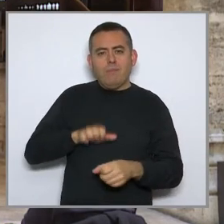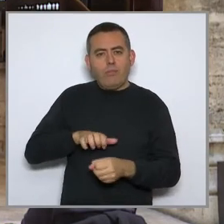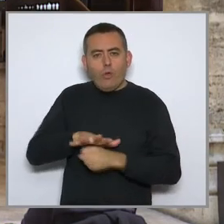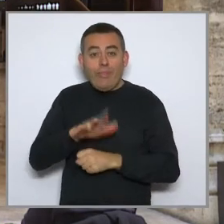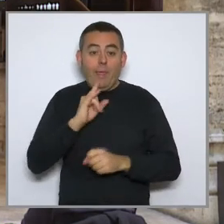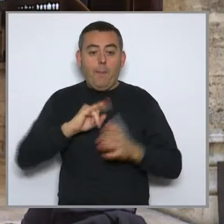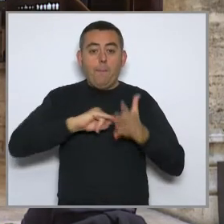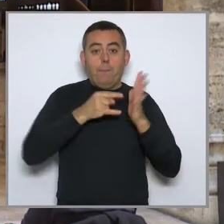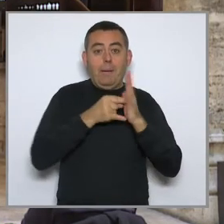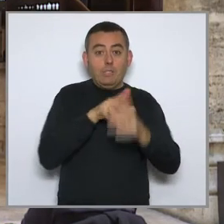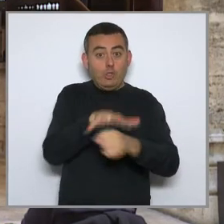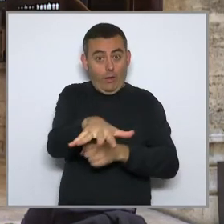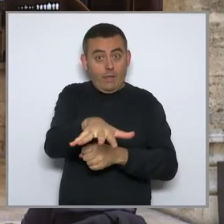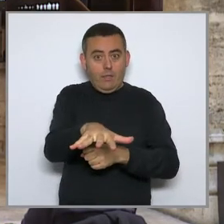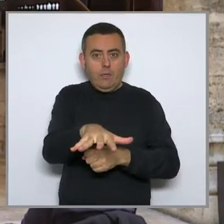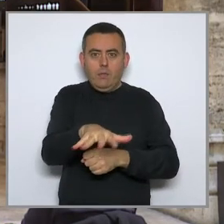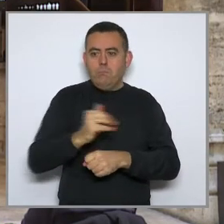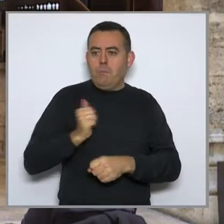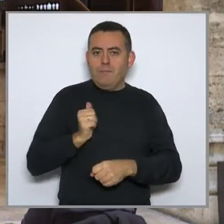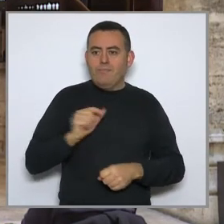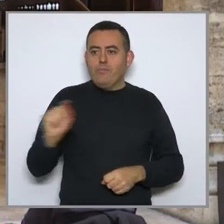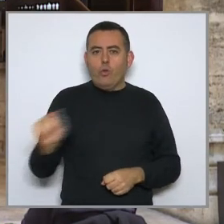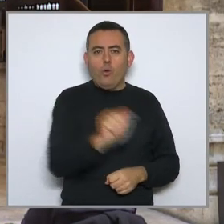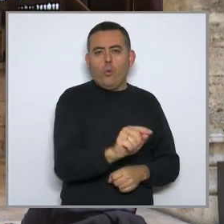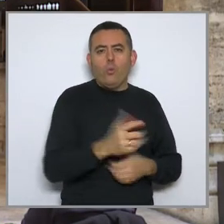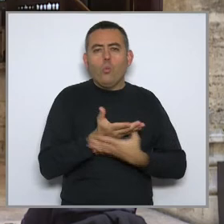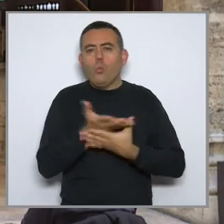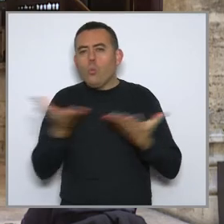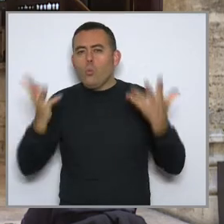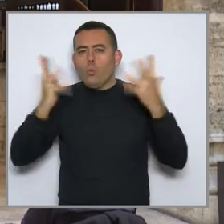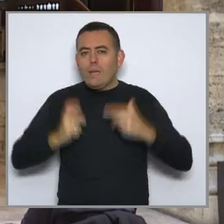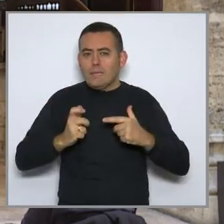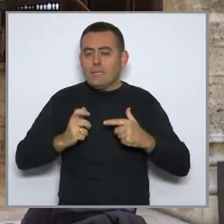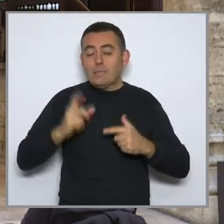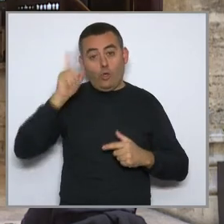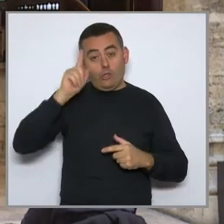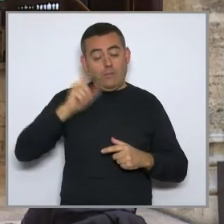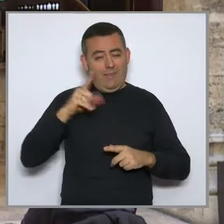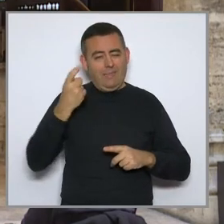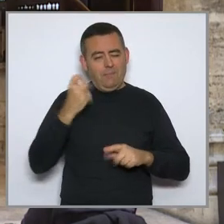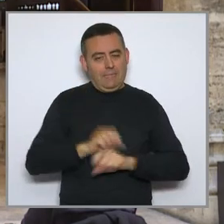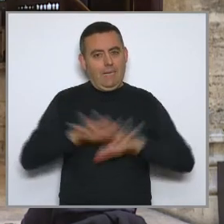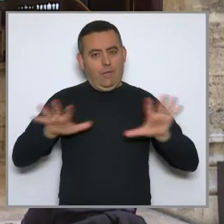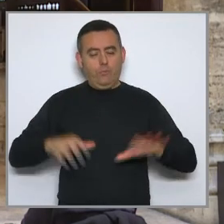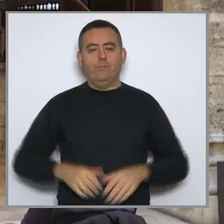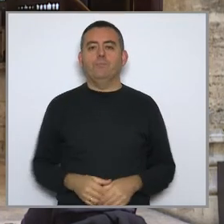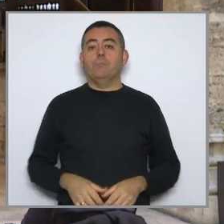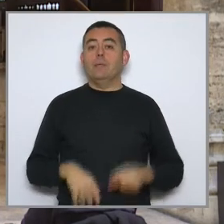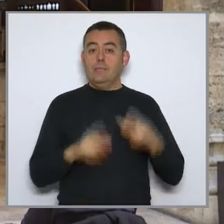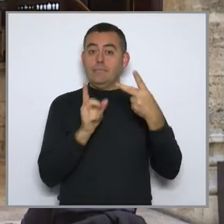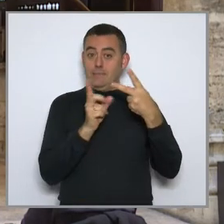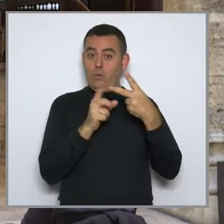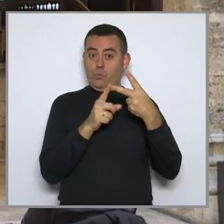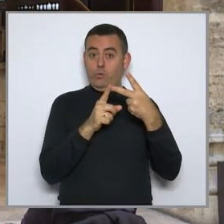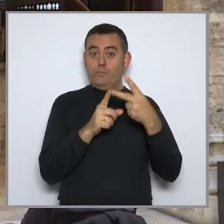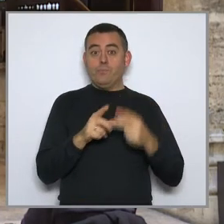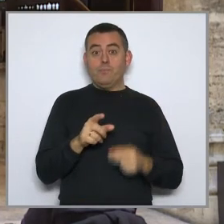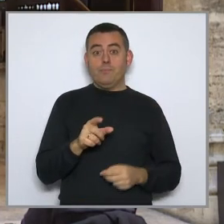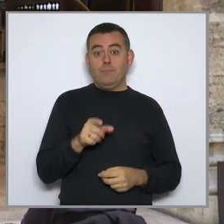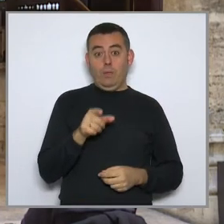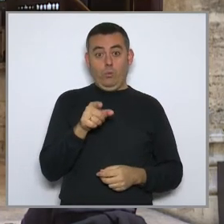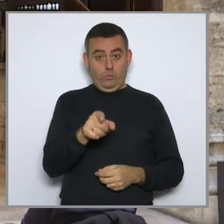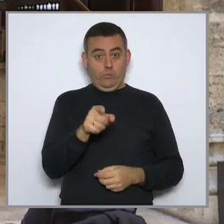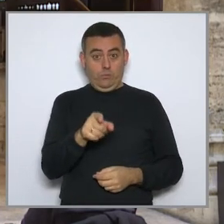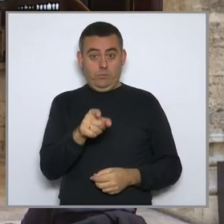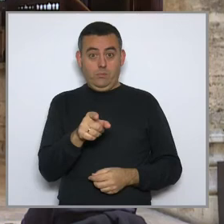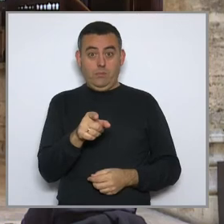lo que a mí me gustaría tener un poco más claro, si es que ese dato está. Y en segundo lugar, usted esta mañana ha reconocido en